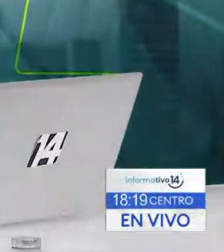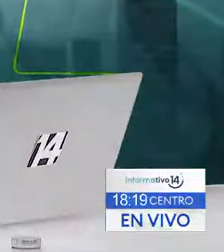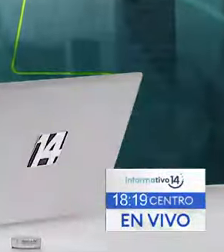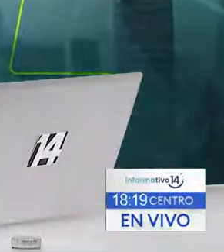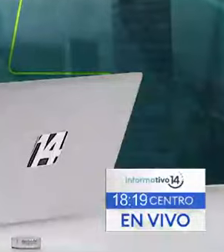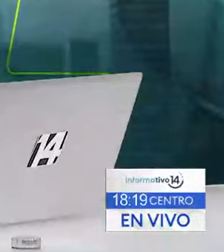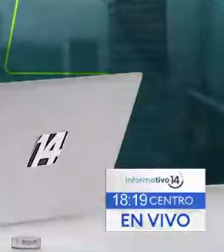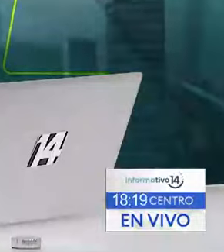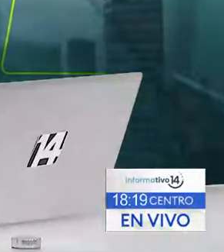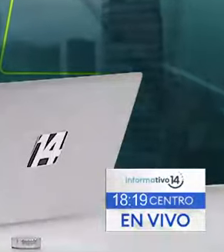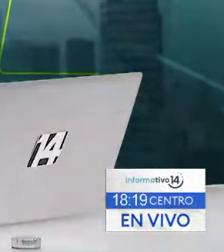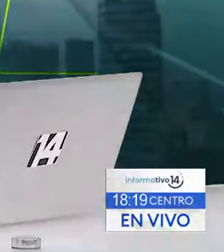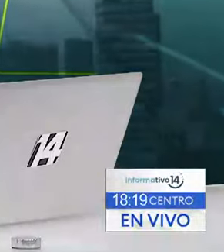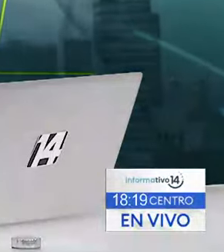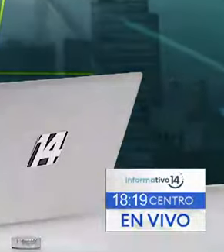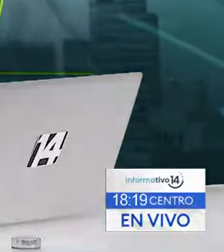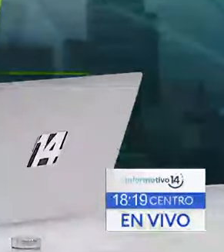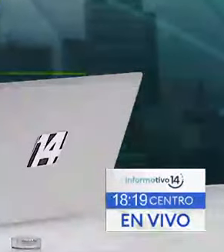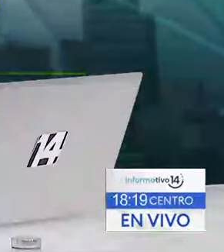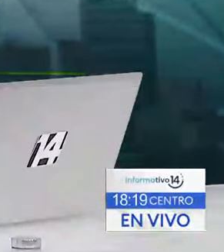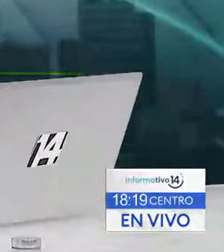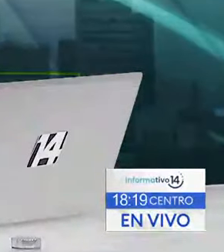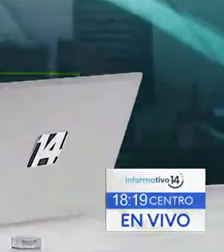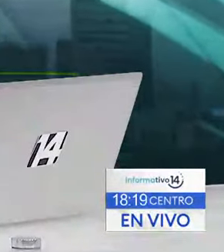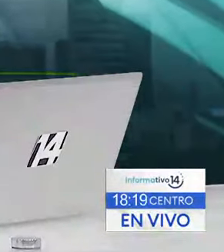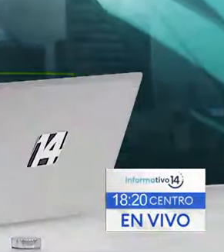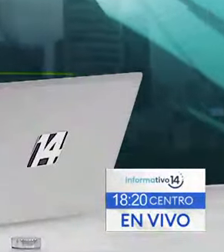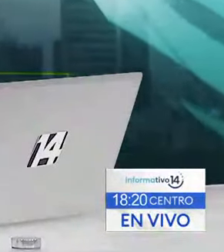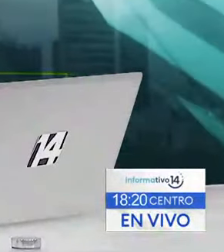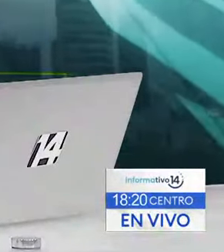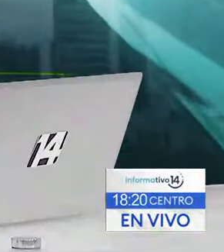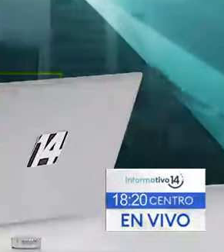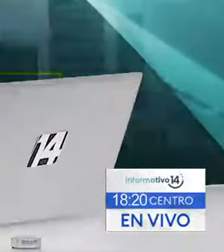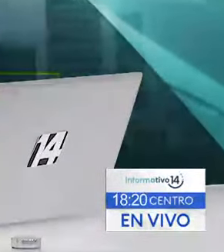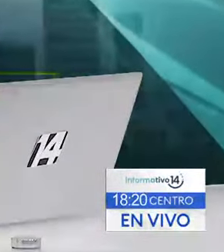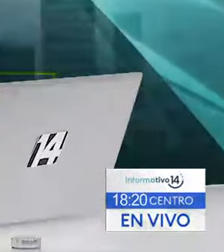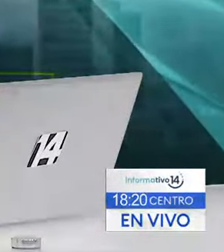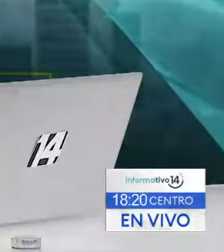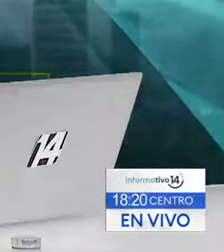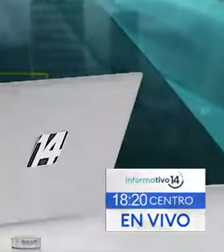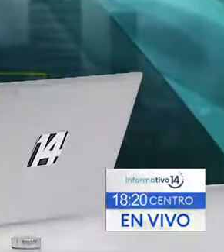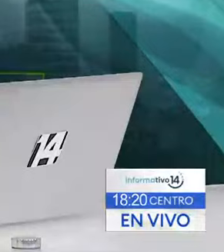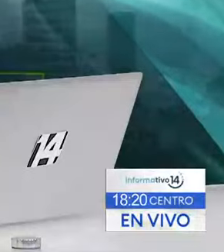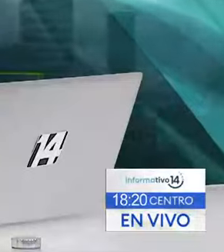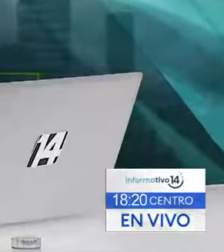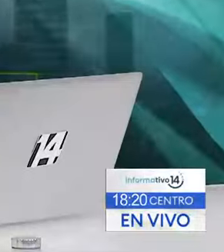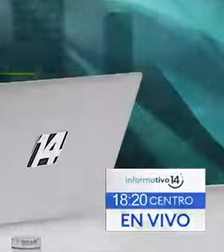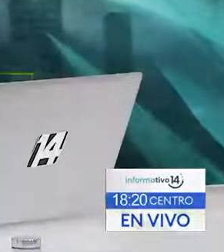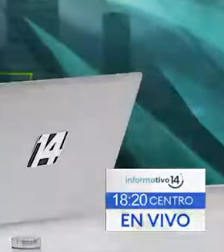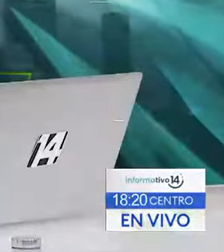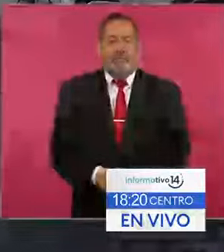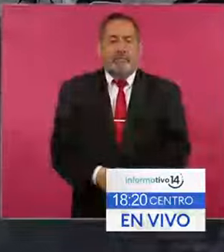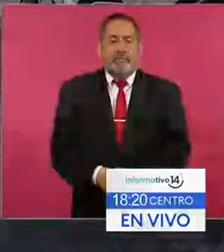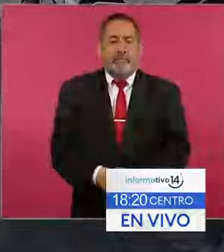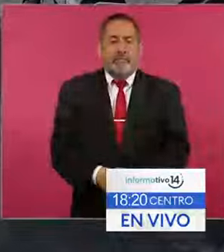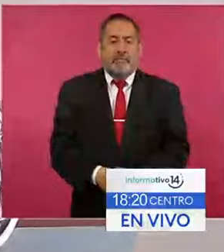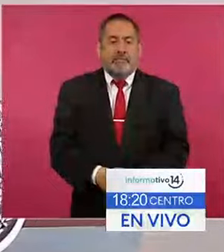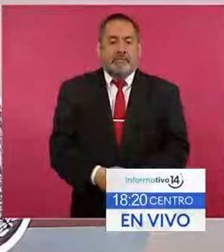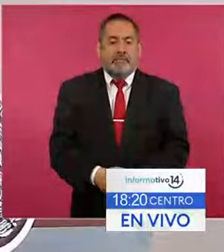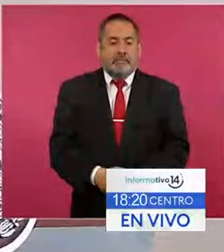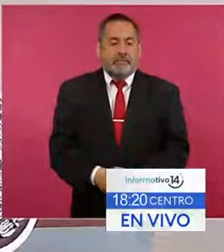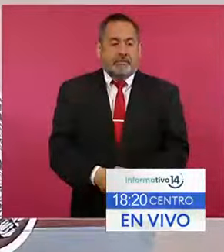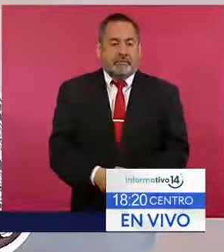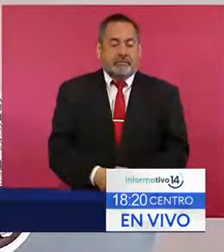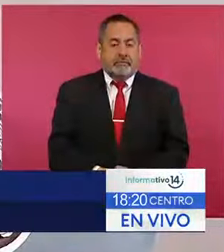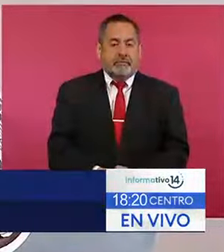El presidente también fue cuestionado sobre la posibilidad de que las autoridades electorales prohíban sus conferencias mañaneras. ¿Le